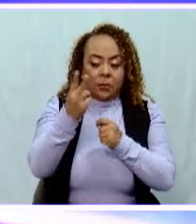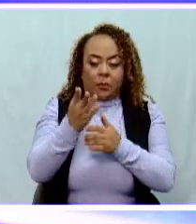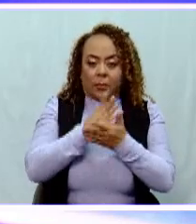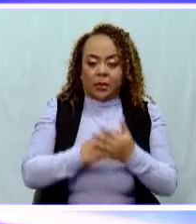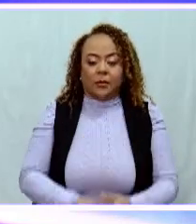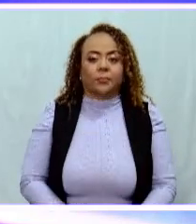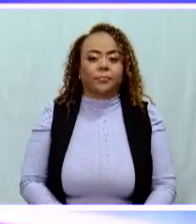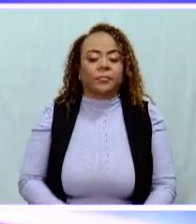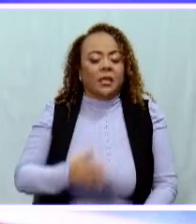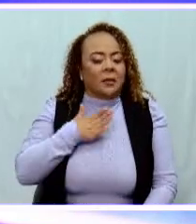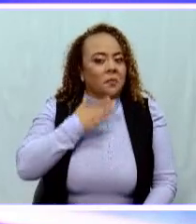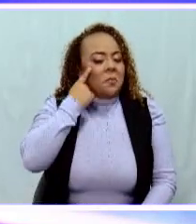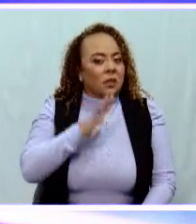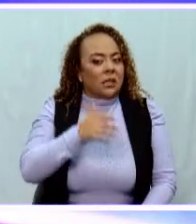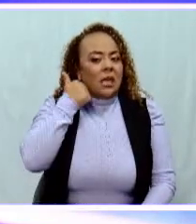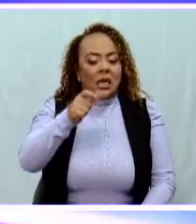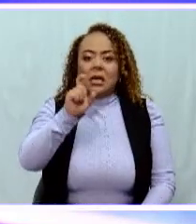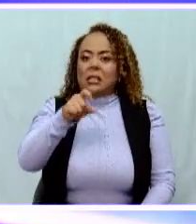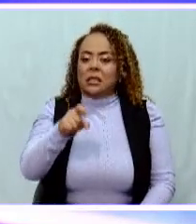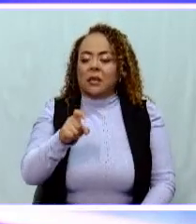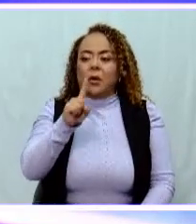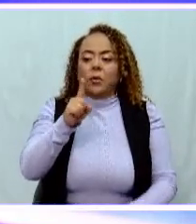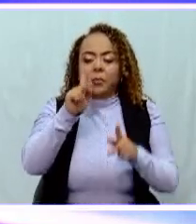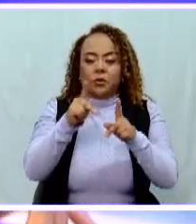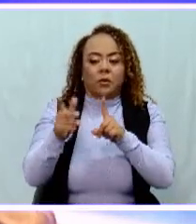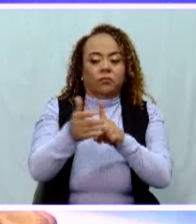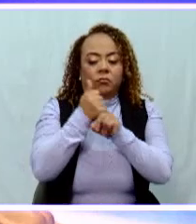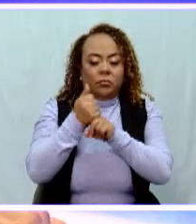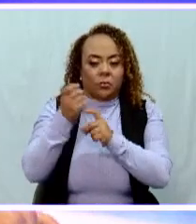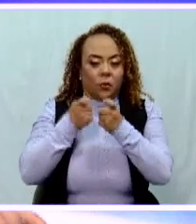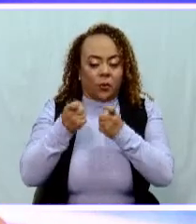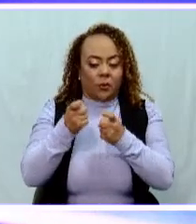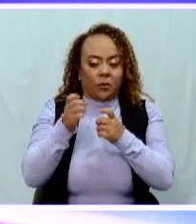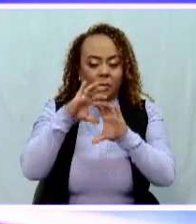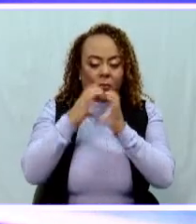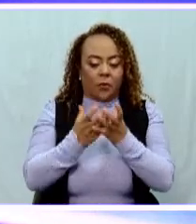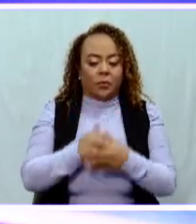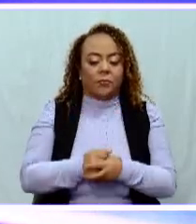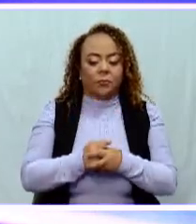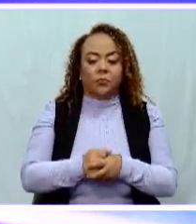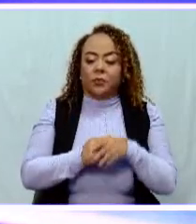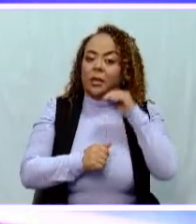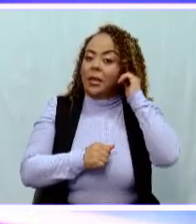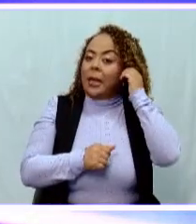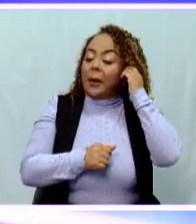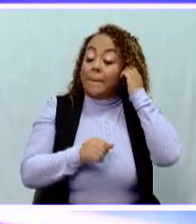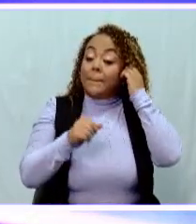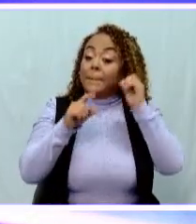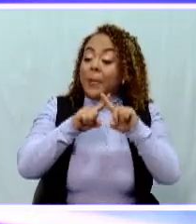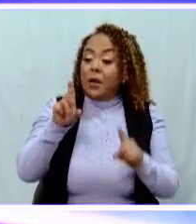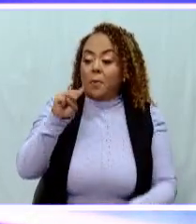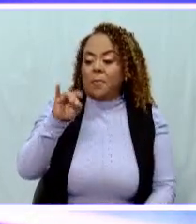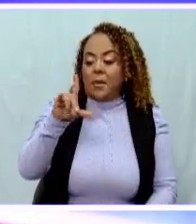me parecía que la liga sí ocupaba un recuperador o sea ocupaba un volante de marca natural lo que pasa es que mi lok